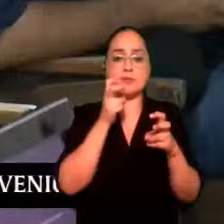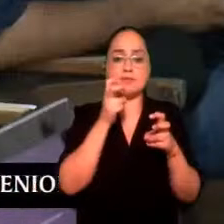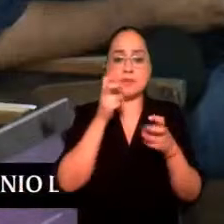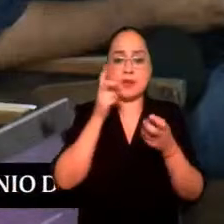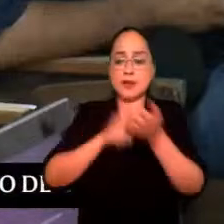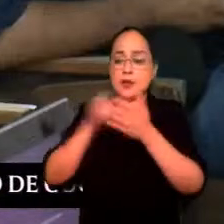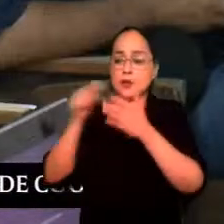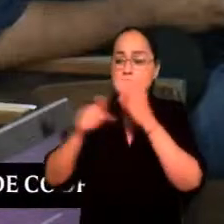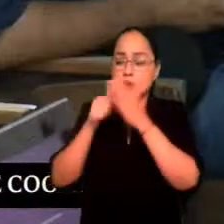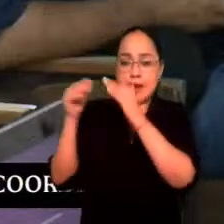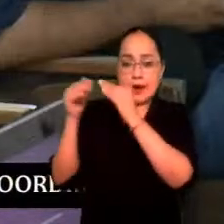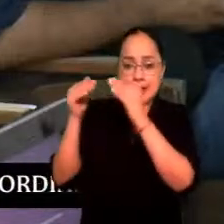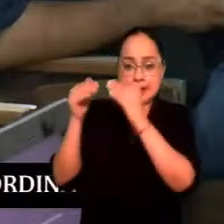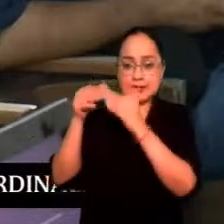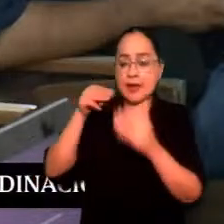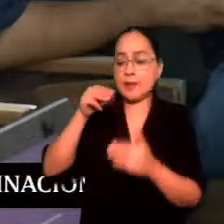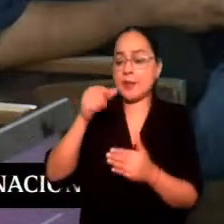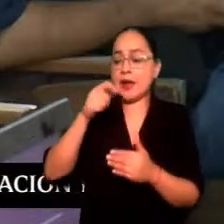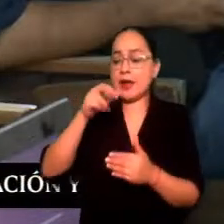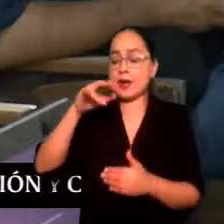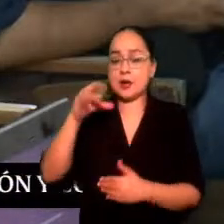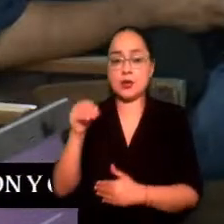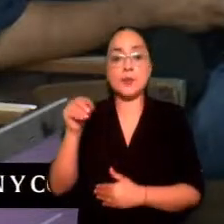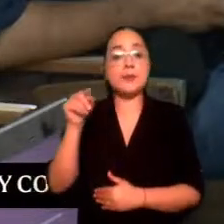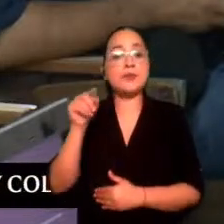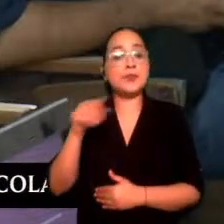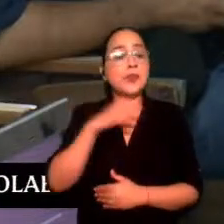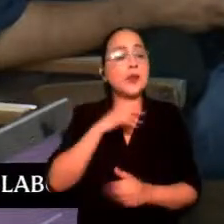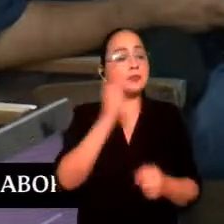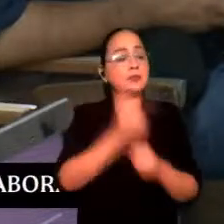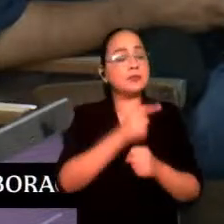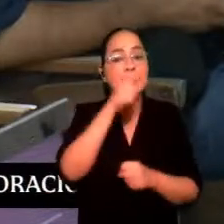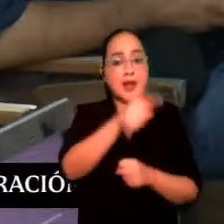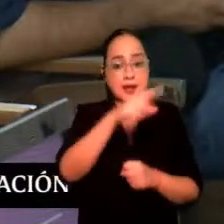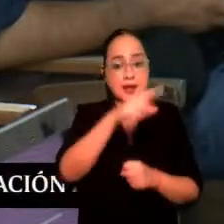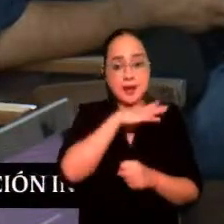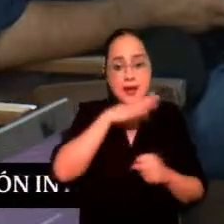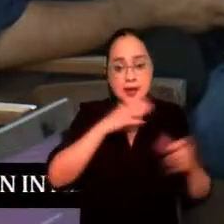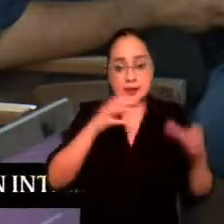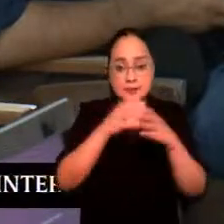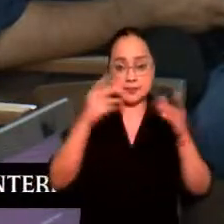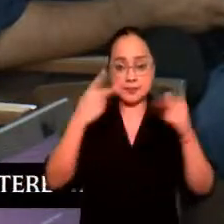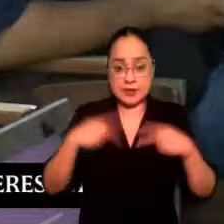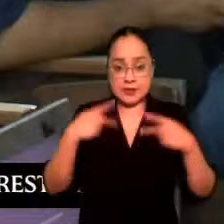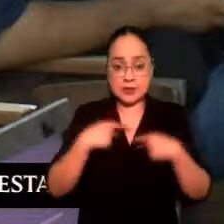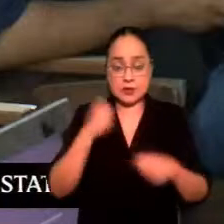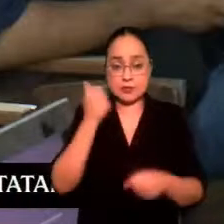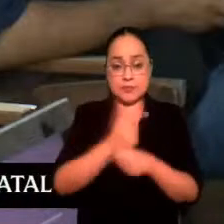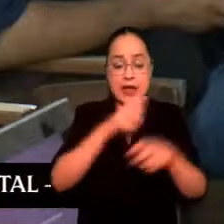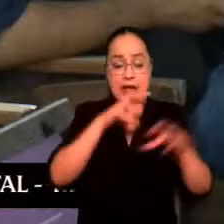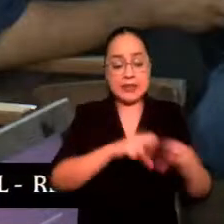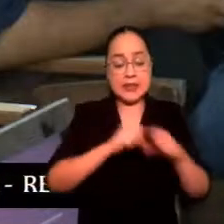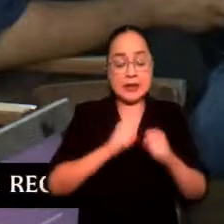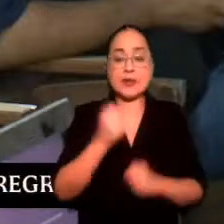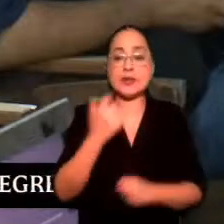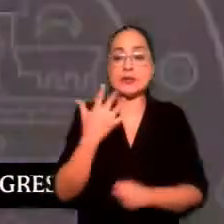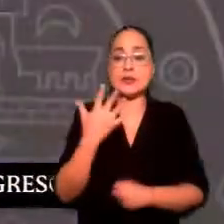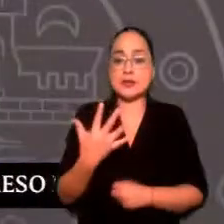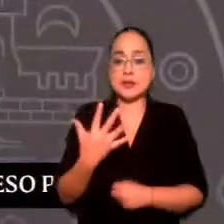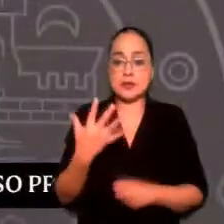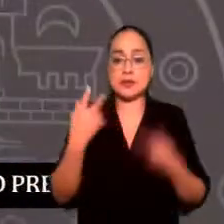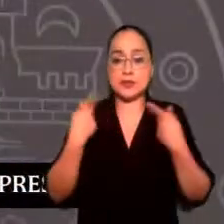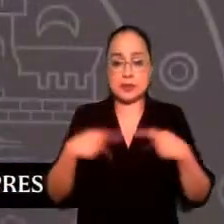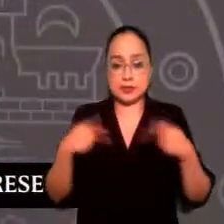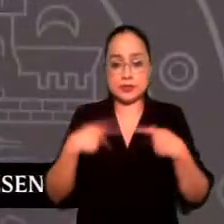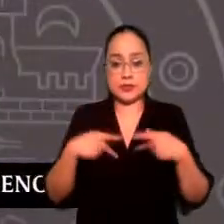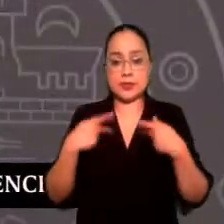Y ahí se encontró y se detuvieron a 5 personas. ¿Qué